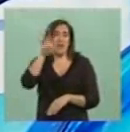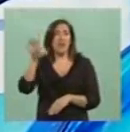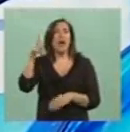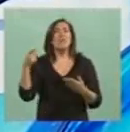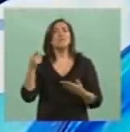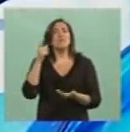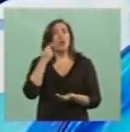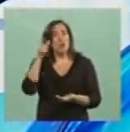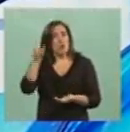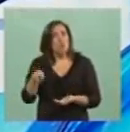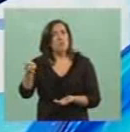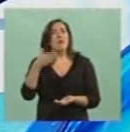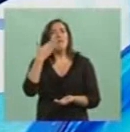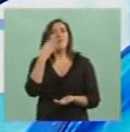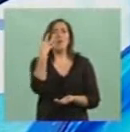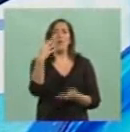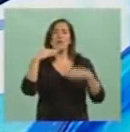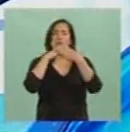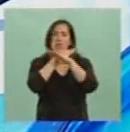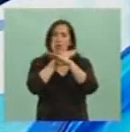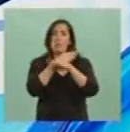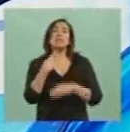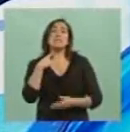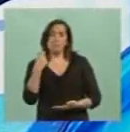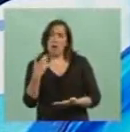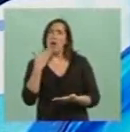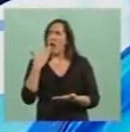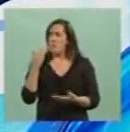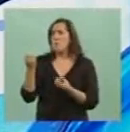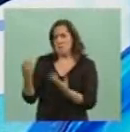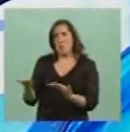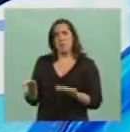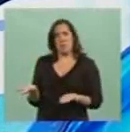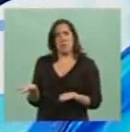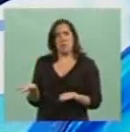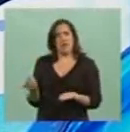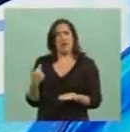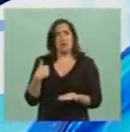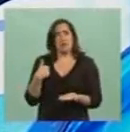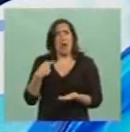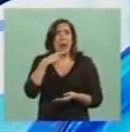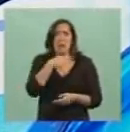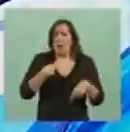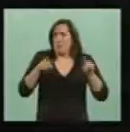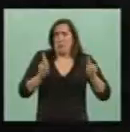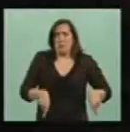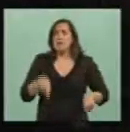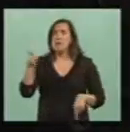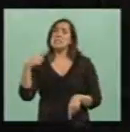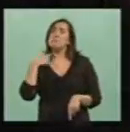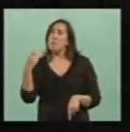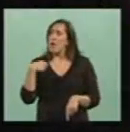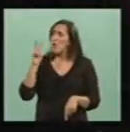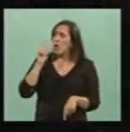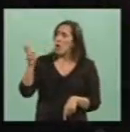verán también, el español, que lo habla muy bien. Yo alemán entiendo una pepa, así que su español para